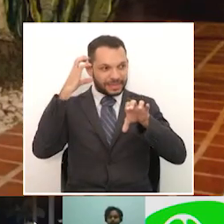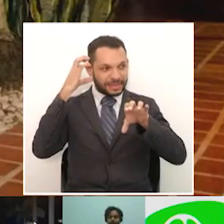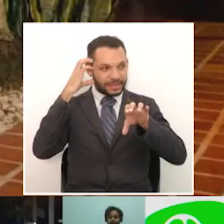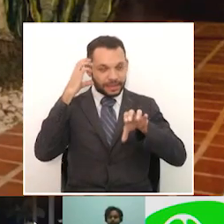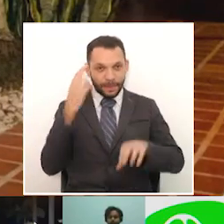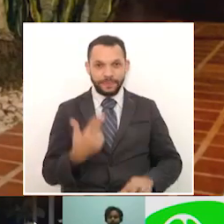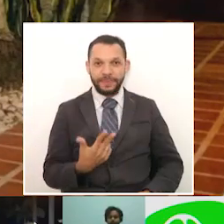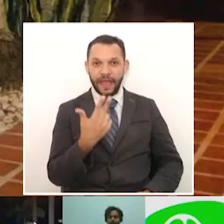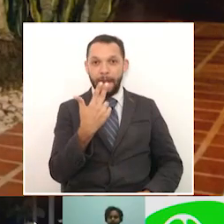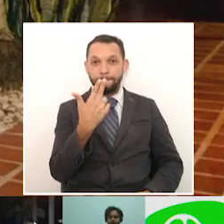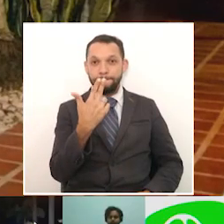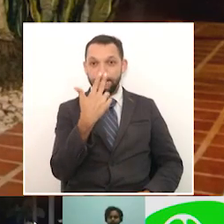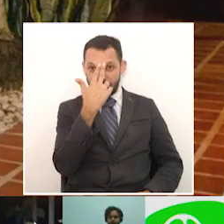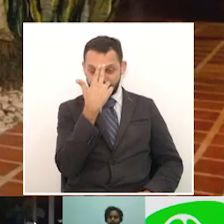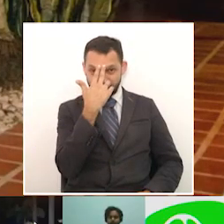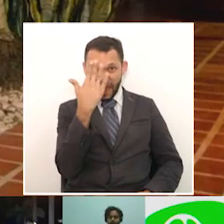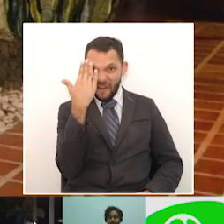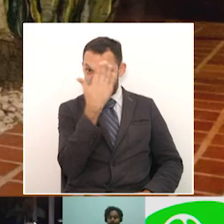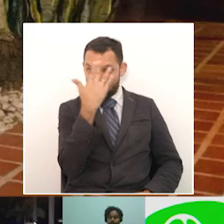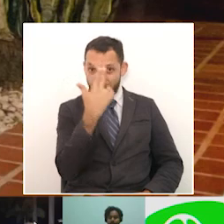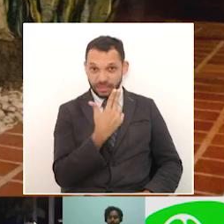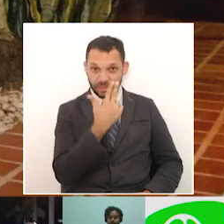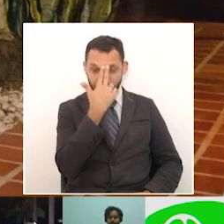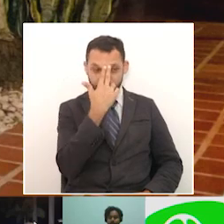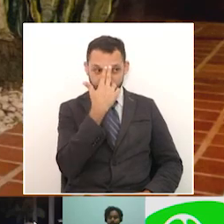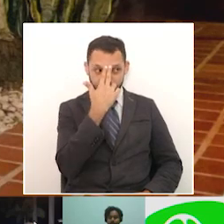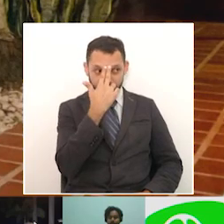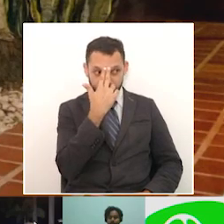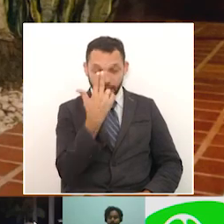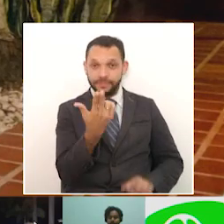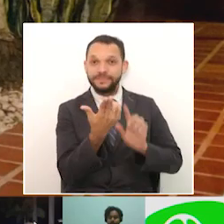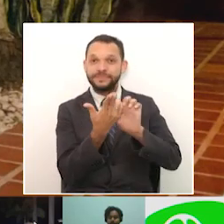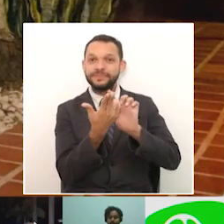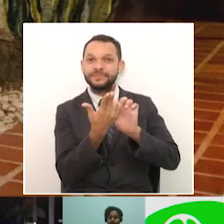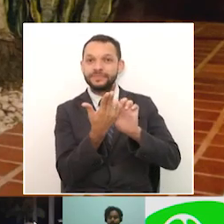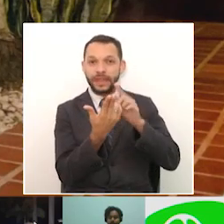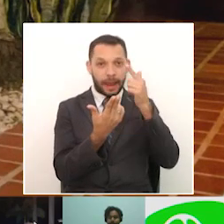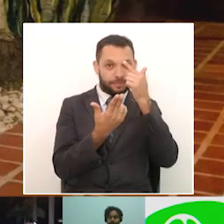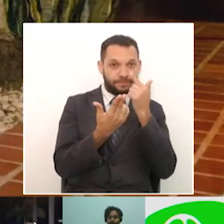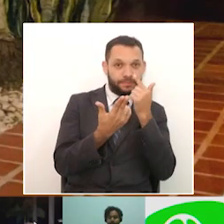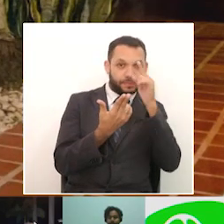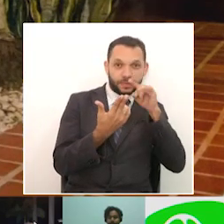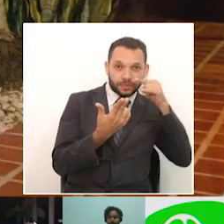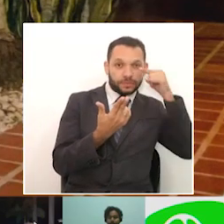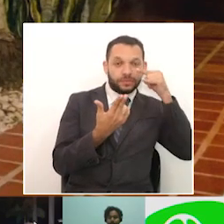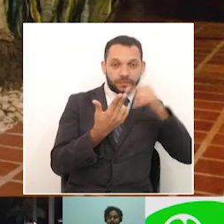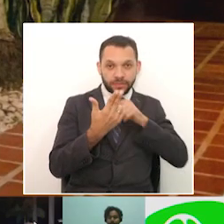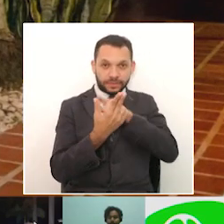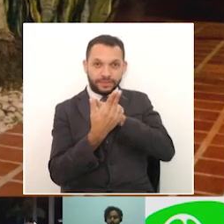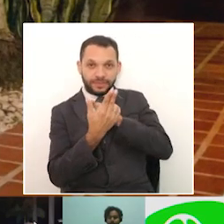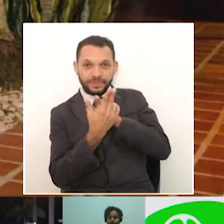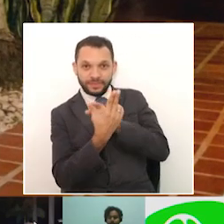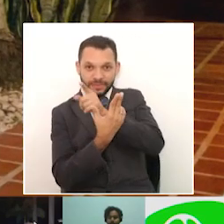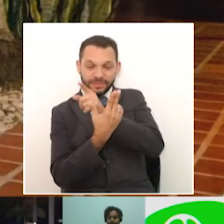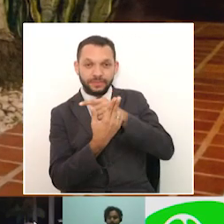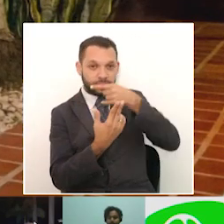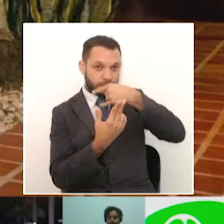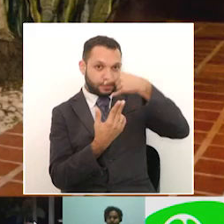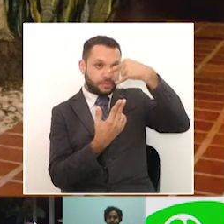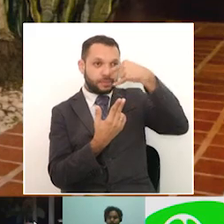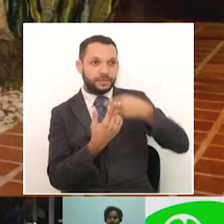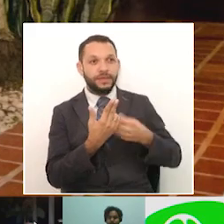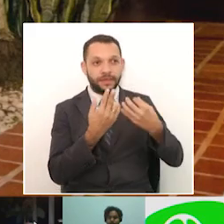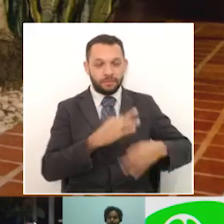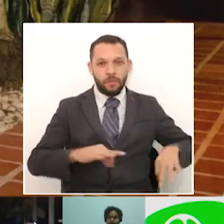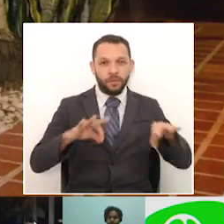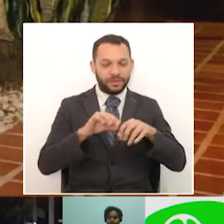la frente, con estos dos dedos van a tapar una fosa nasal, con el otro, el dedo gordo, lado derecho. Entonces,